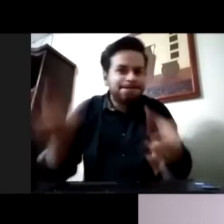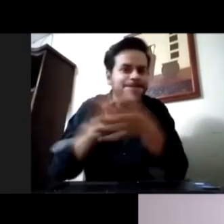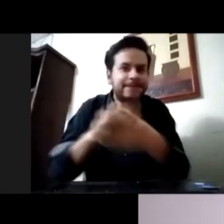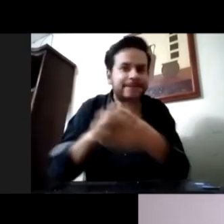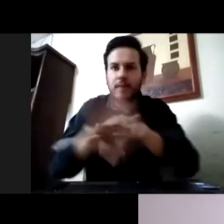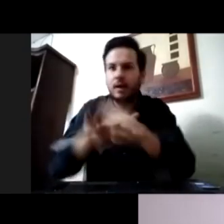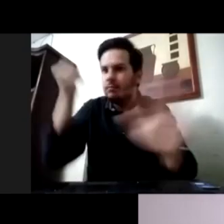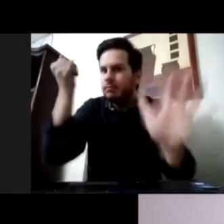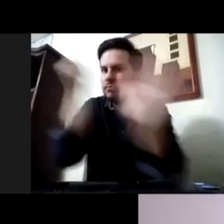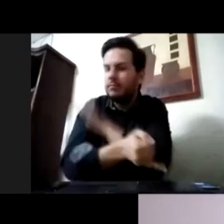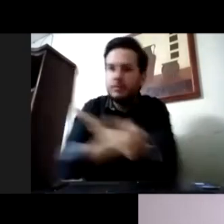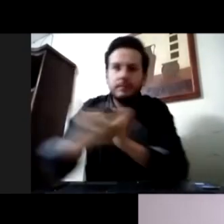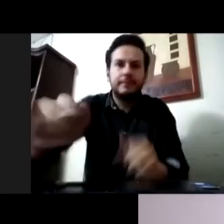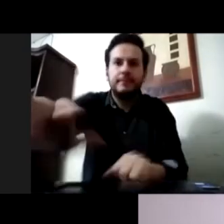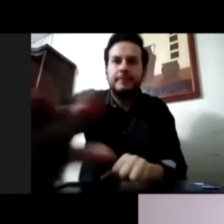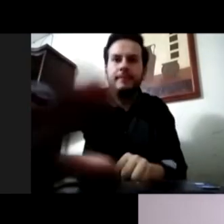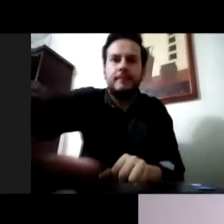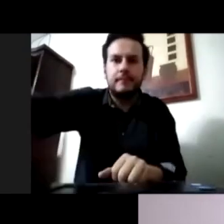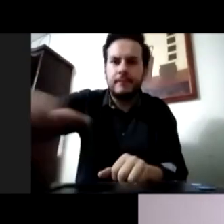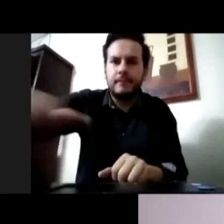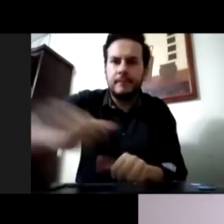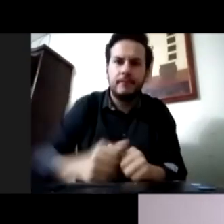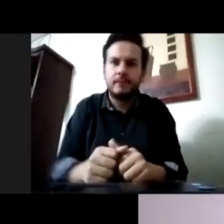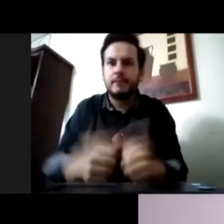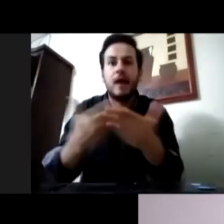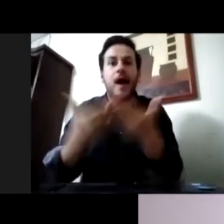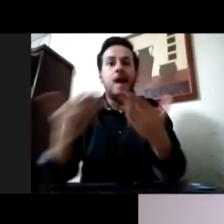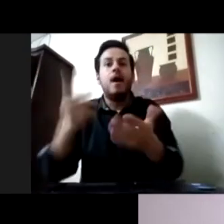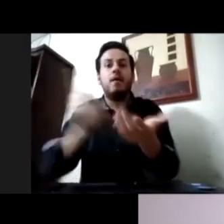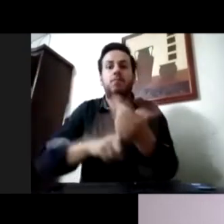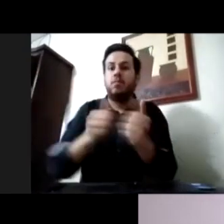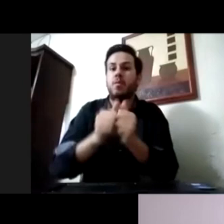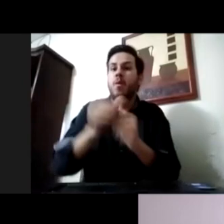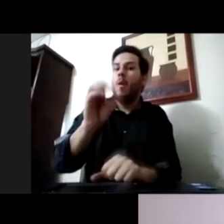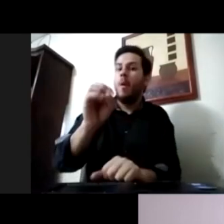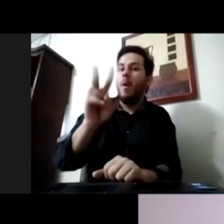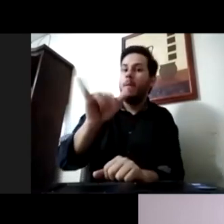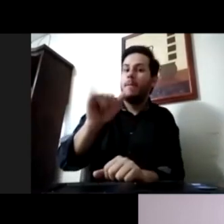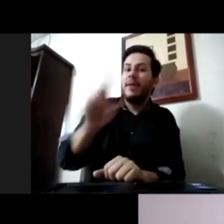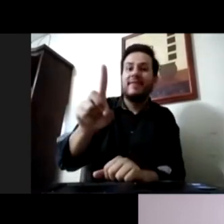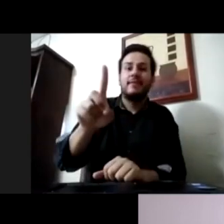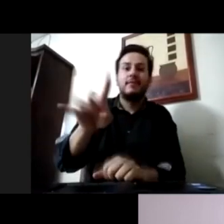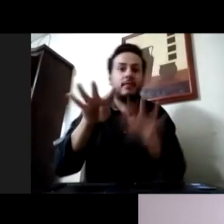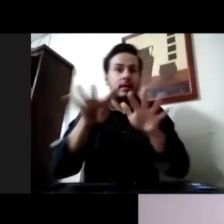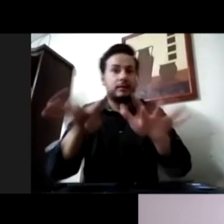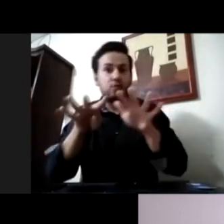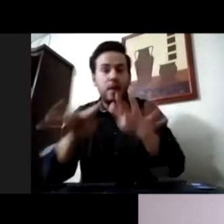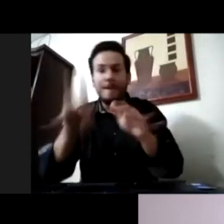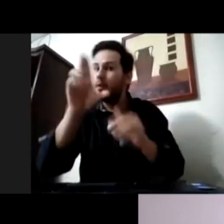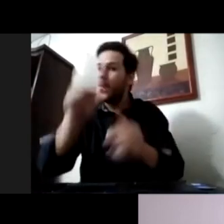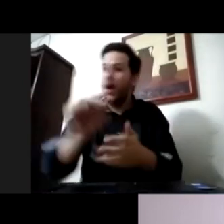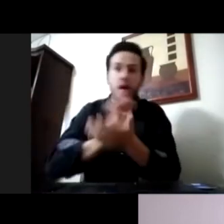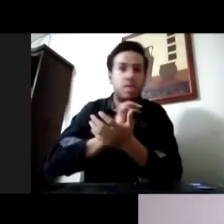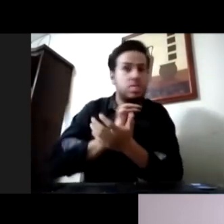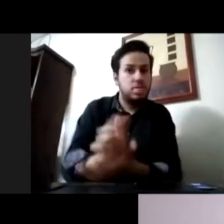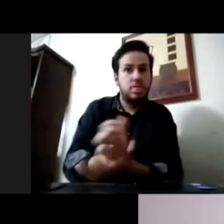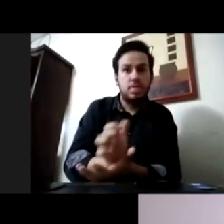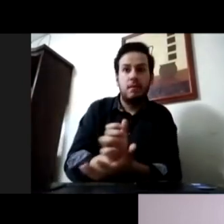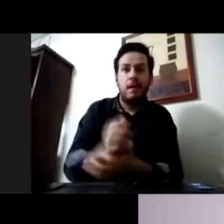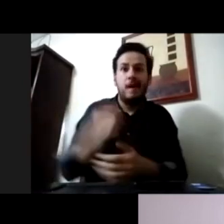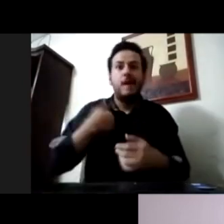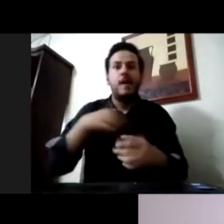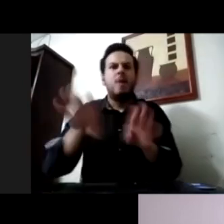de que la epidemia de COVID-19 no discrimina, incluso que es